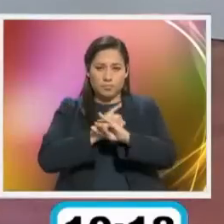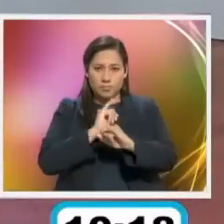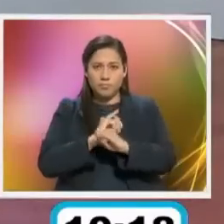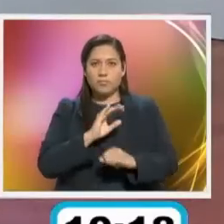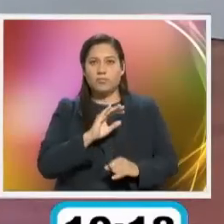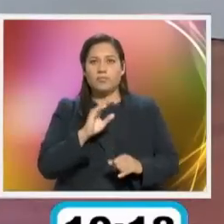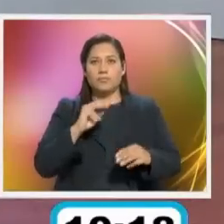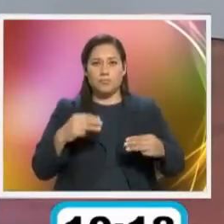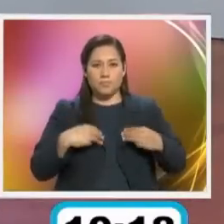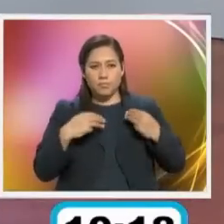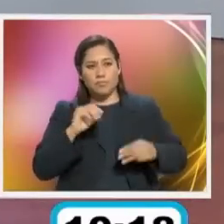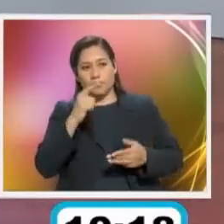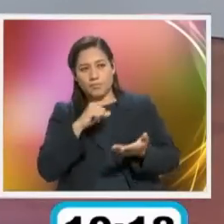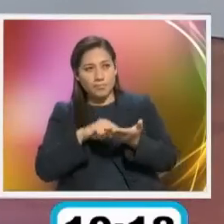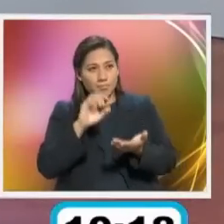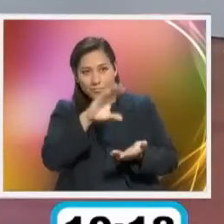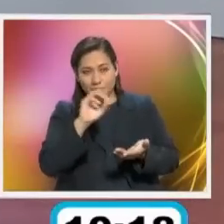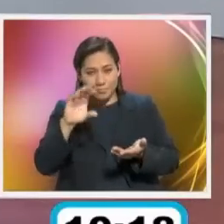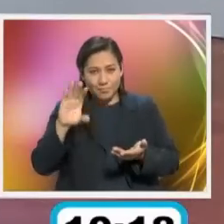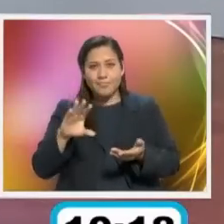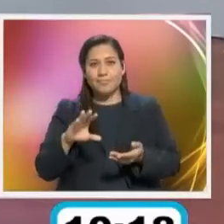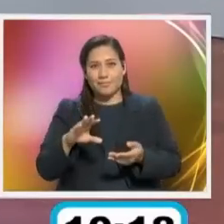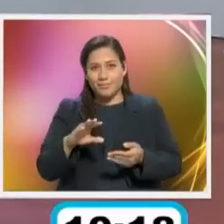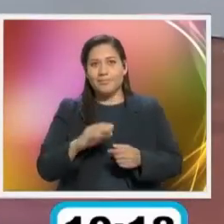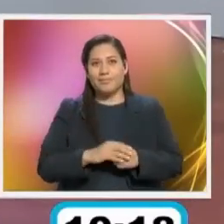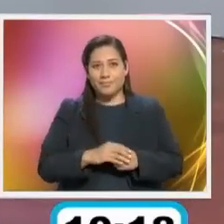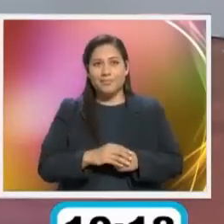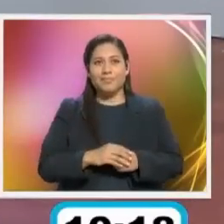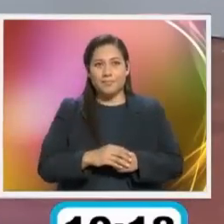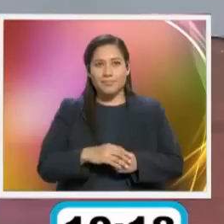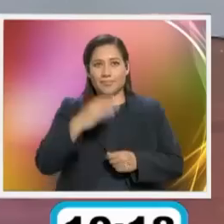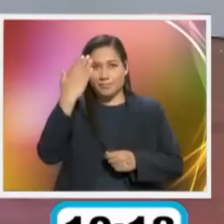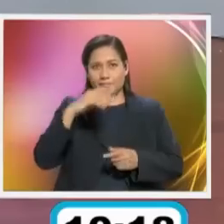a los muchachos también algún mensajito, ahí está. Muy